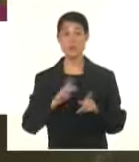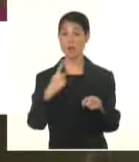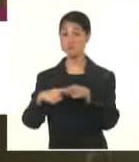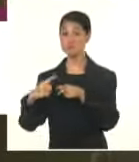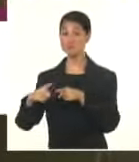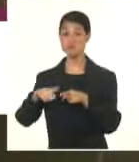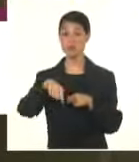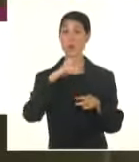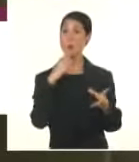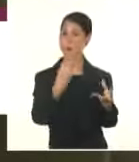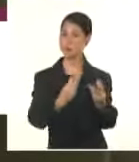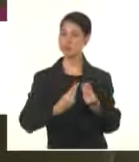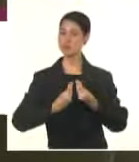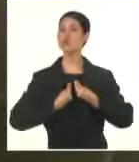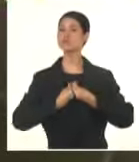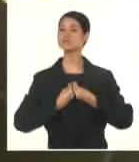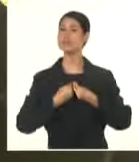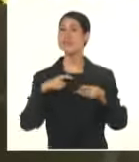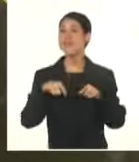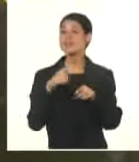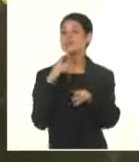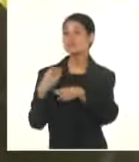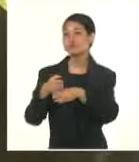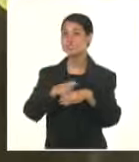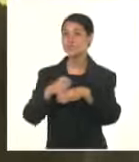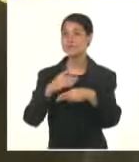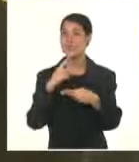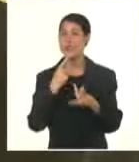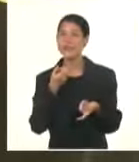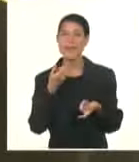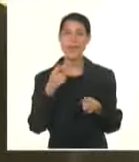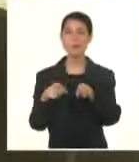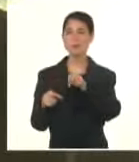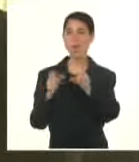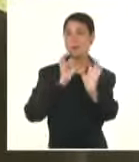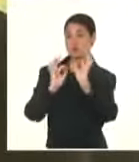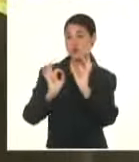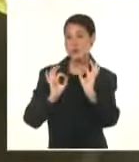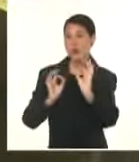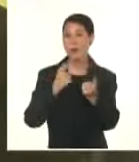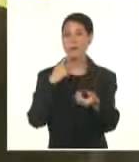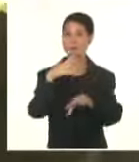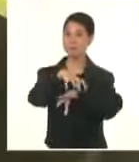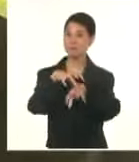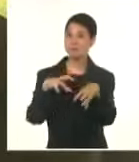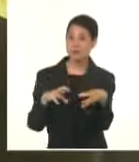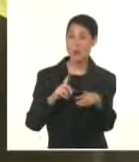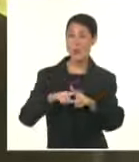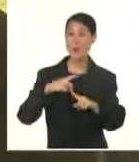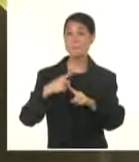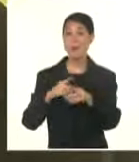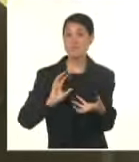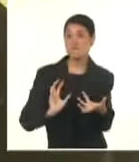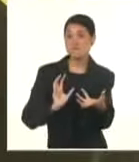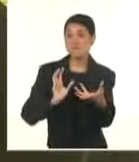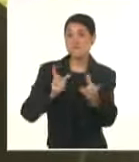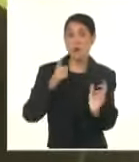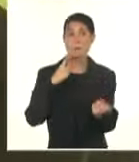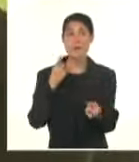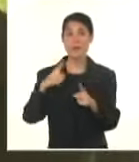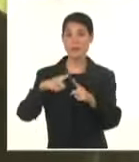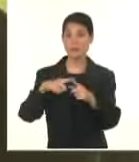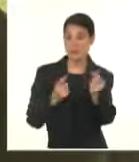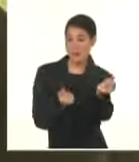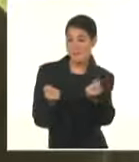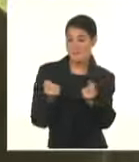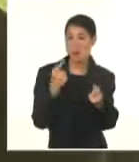proyecto para mejorar la calidad y la inocuidad de los alimentos, o sea, con un ordeño mecánico, carretilla, turbina